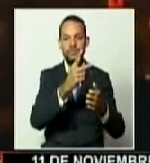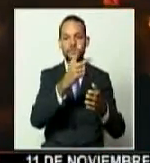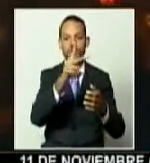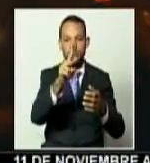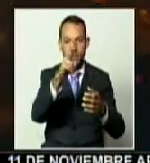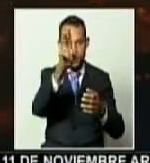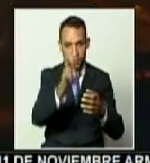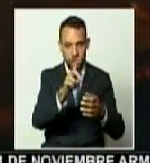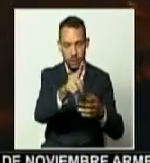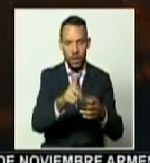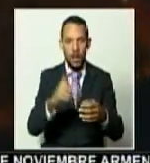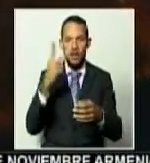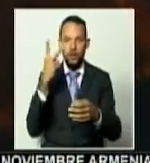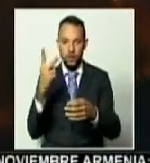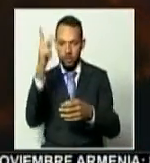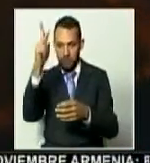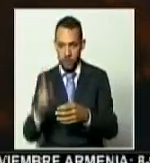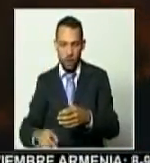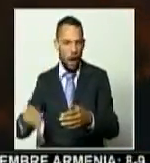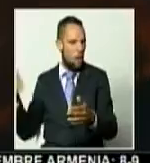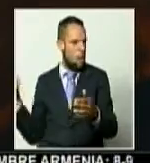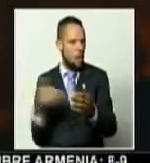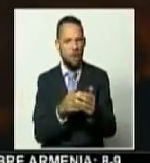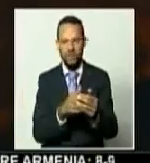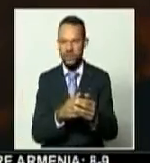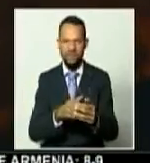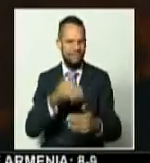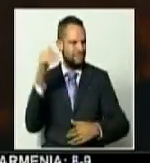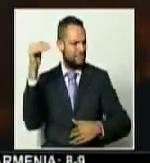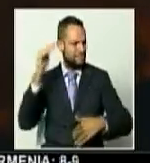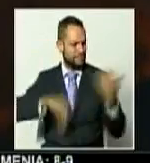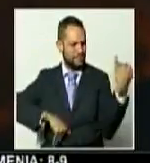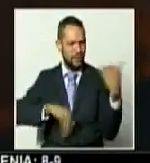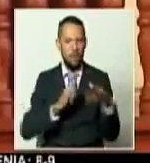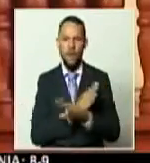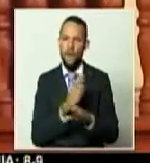solo 2 estuvieron en contra, alegando ilegalidad en el proceso.